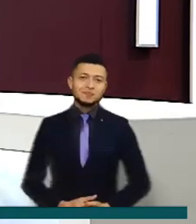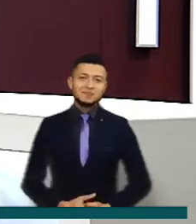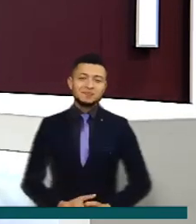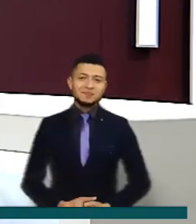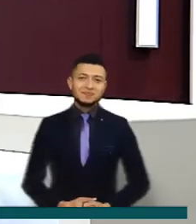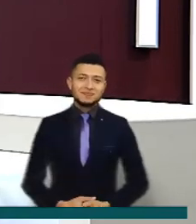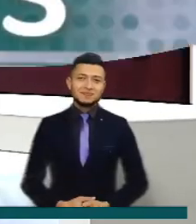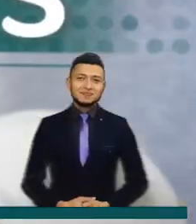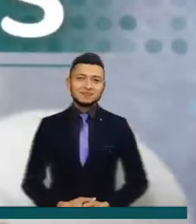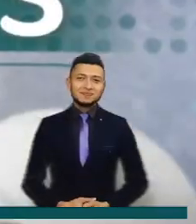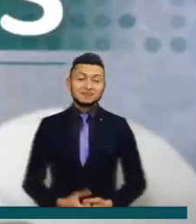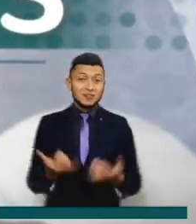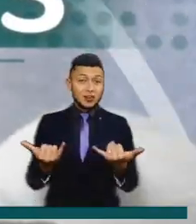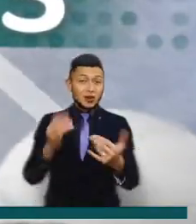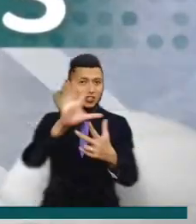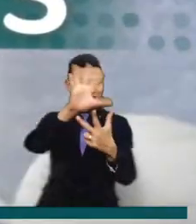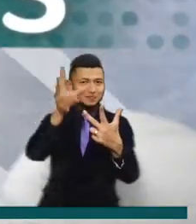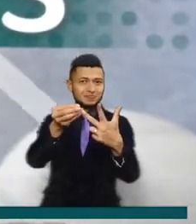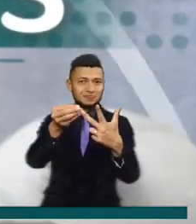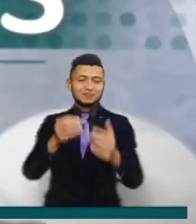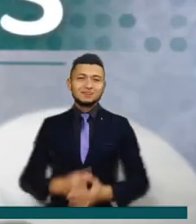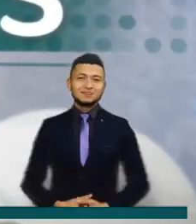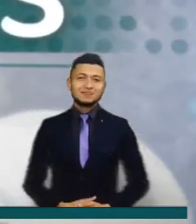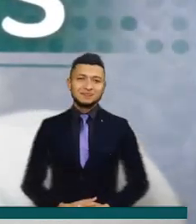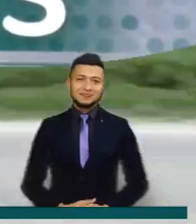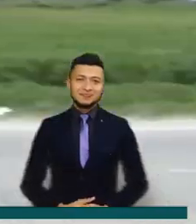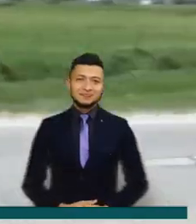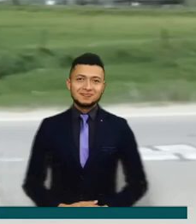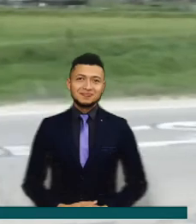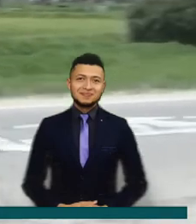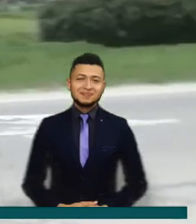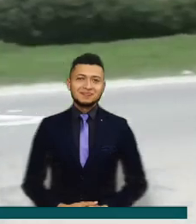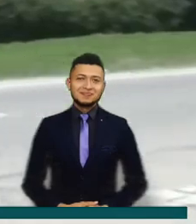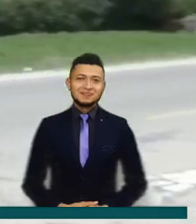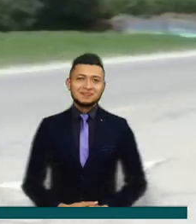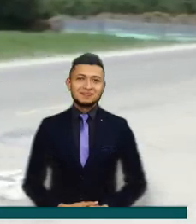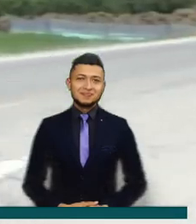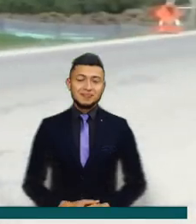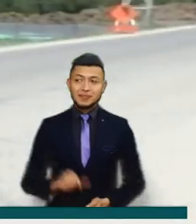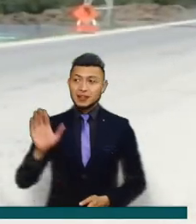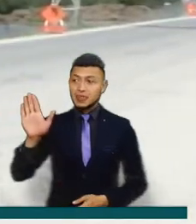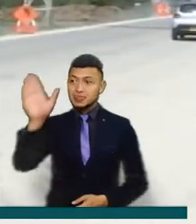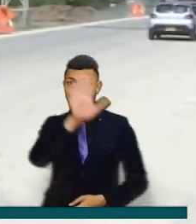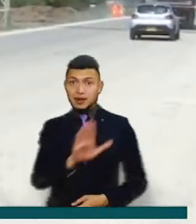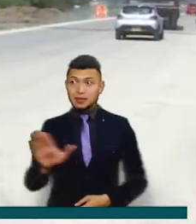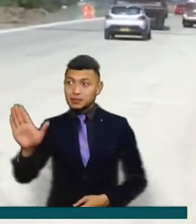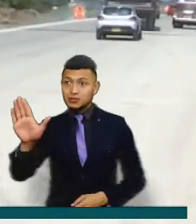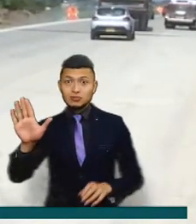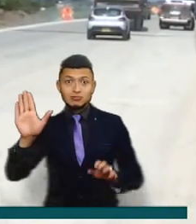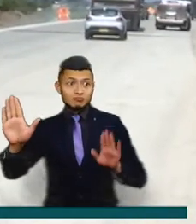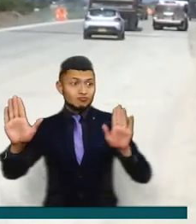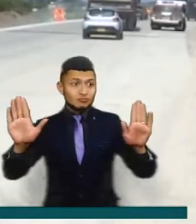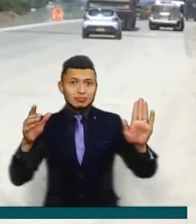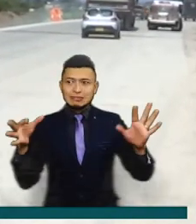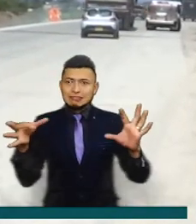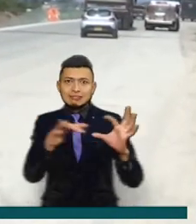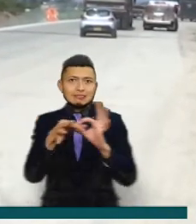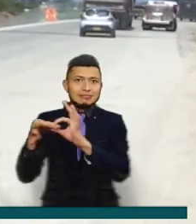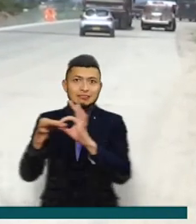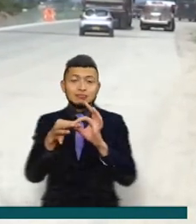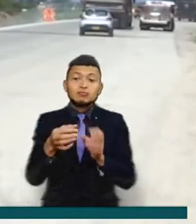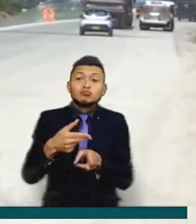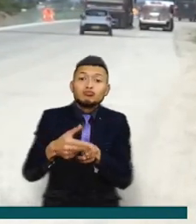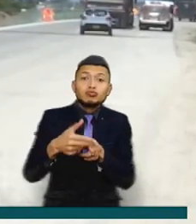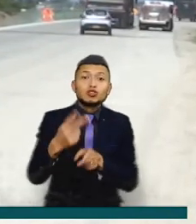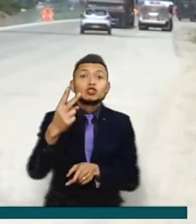hoy. Hoy en Enlace 13. Conectando dos departamentos. Faltan pocos meses